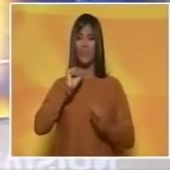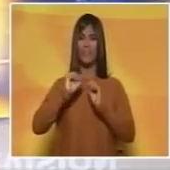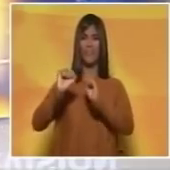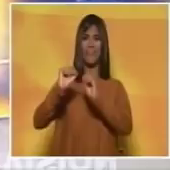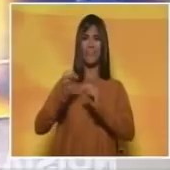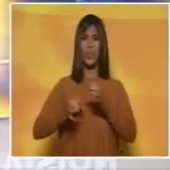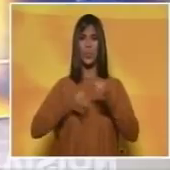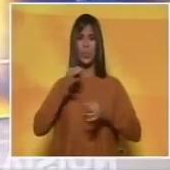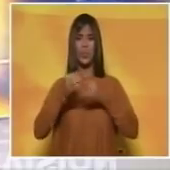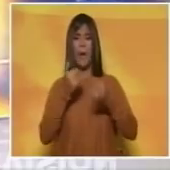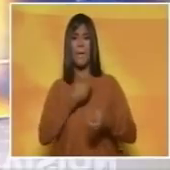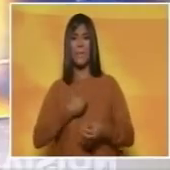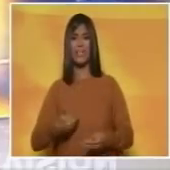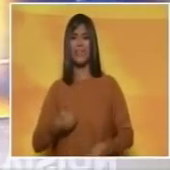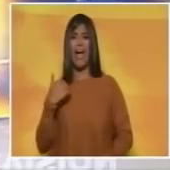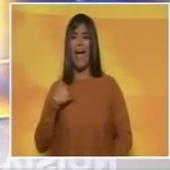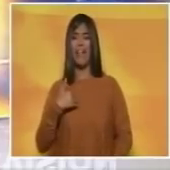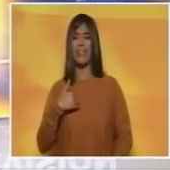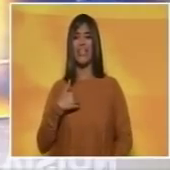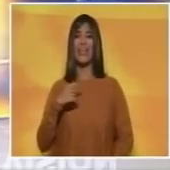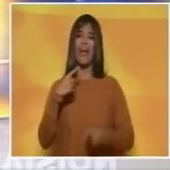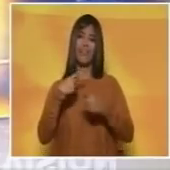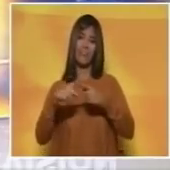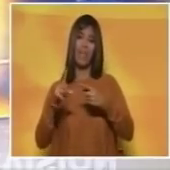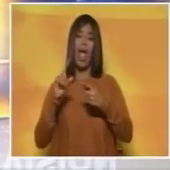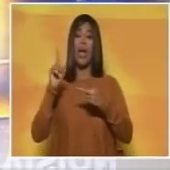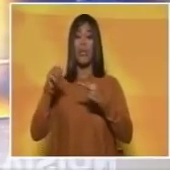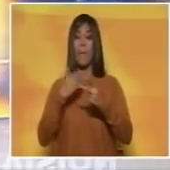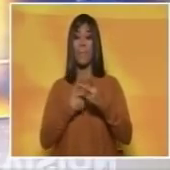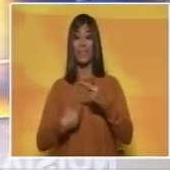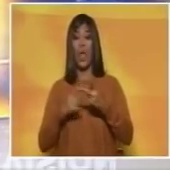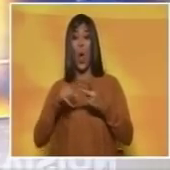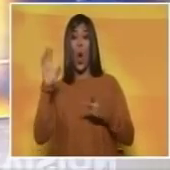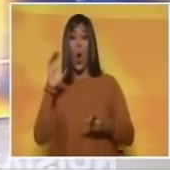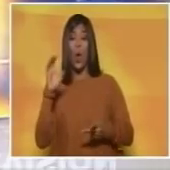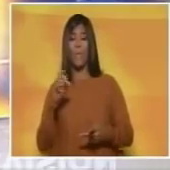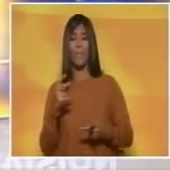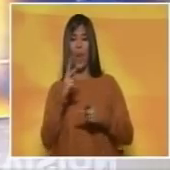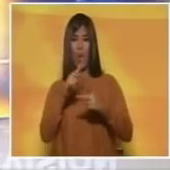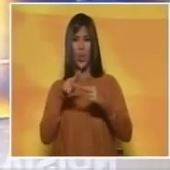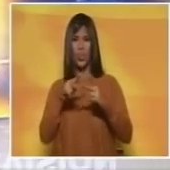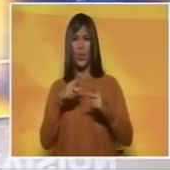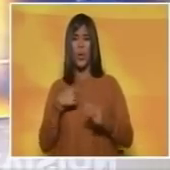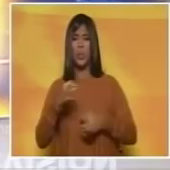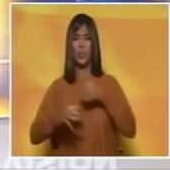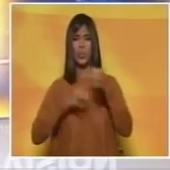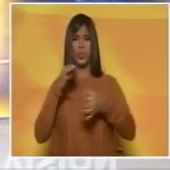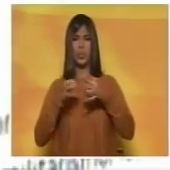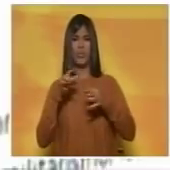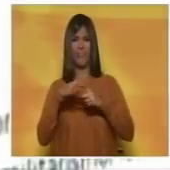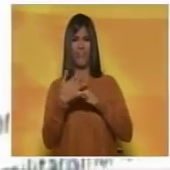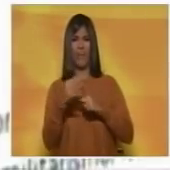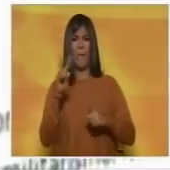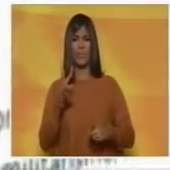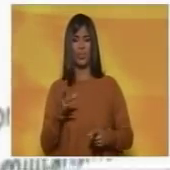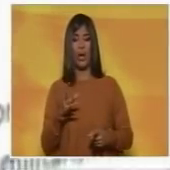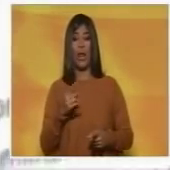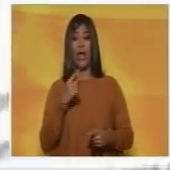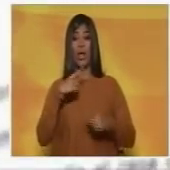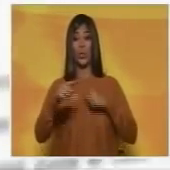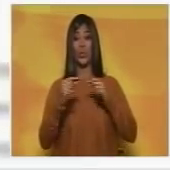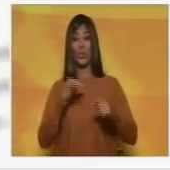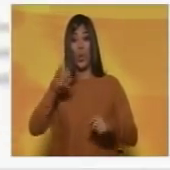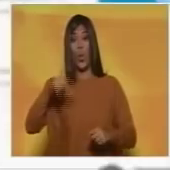declaraciones emitidas por los presidentes de Argentina, Mauricio Macri, y de Colombia, Iván Duque, sobre la situación de Venezuela. Mediante su cuenta en